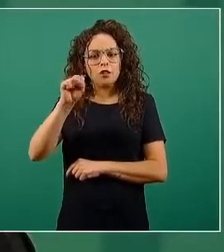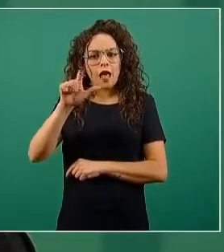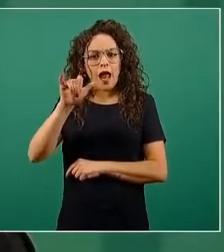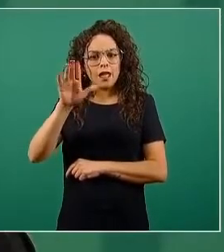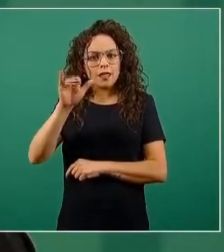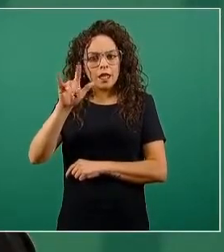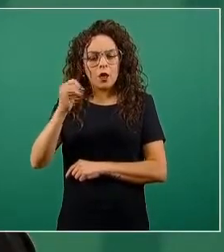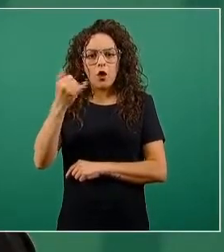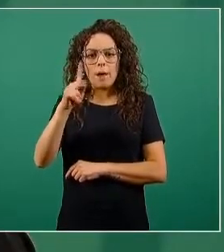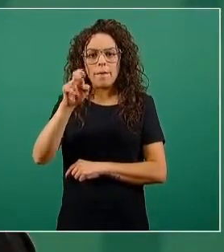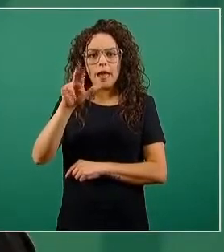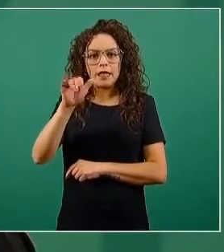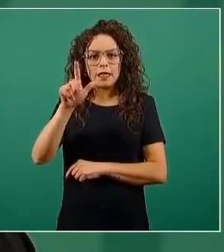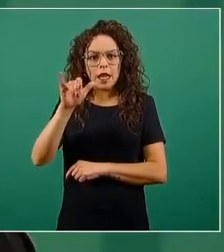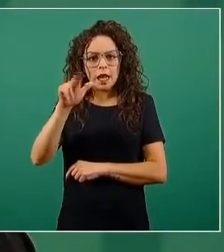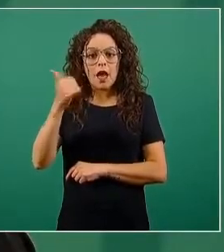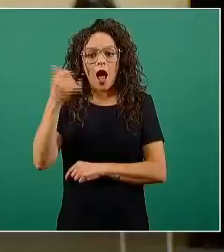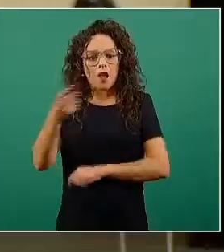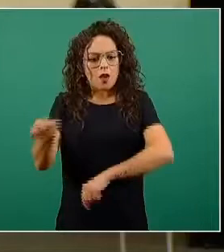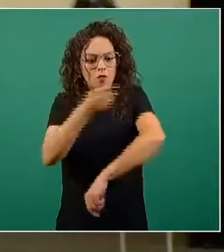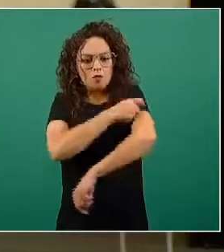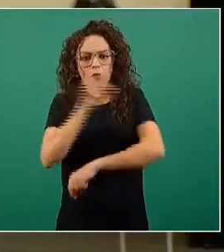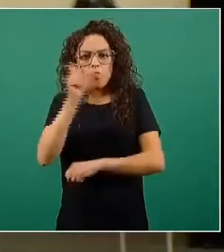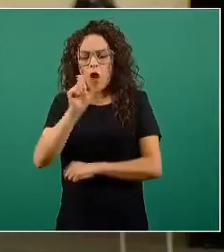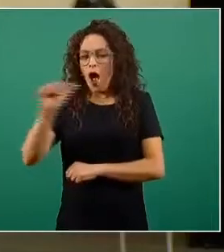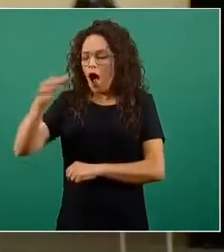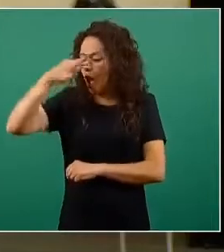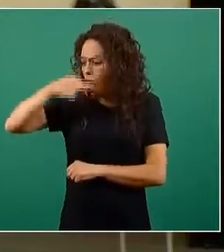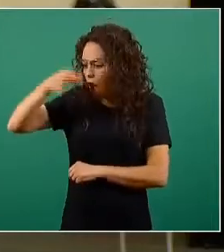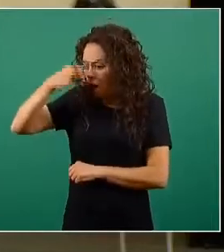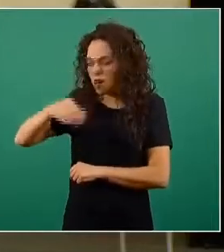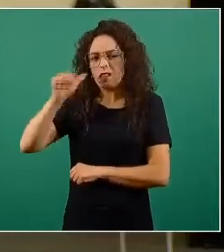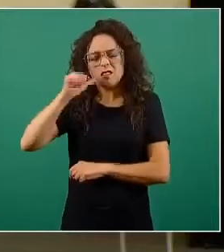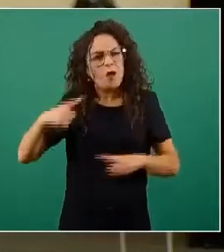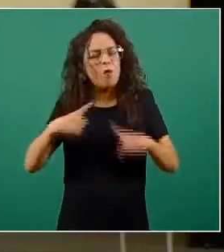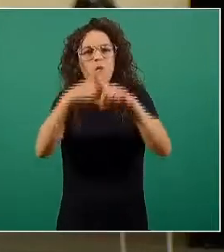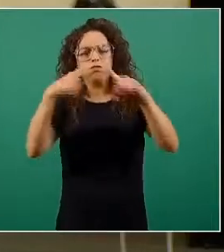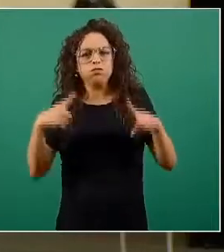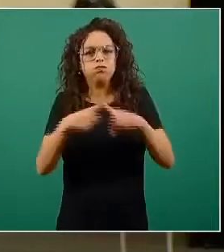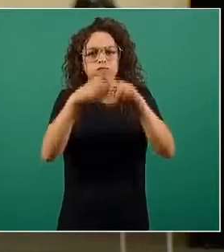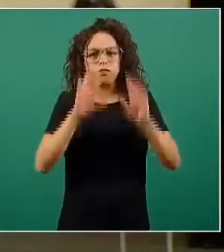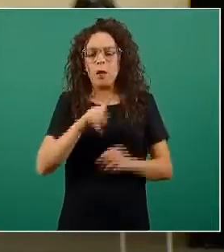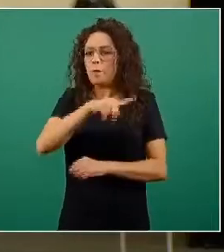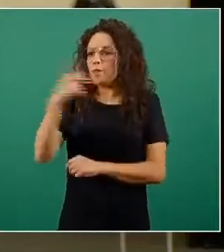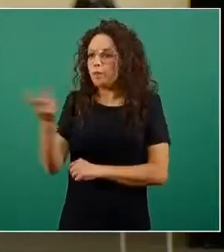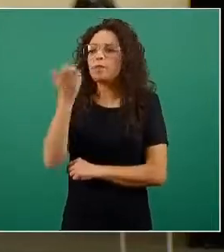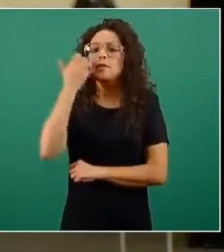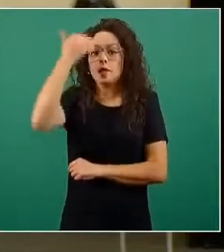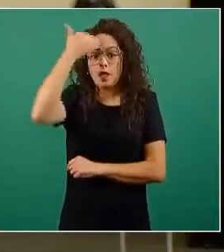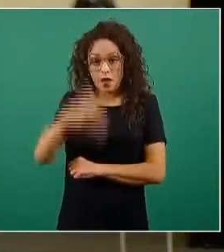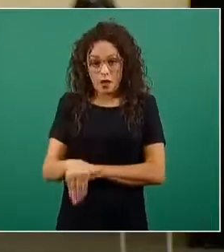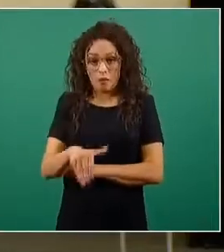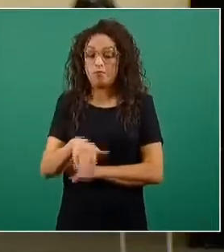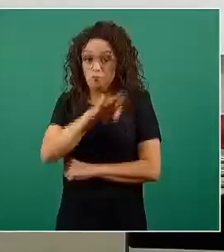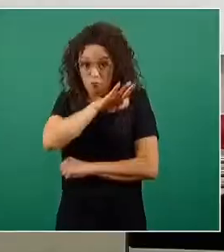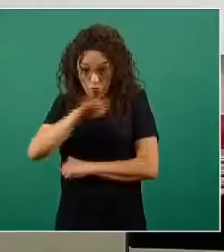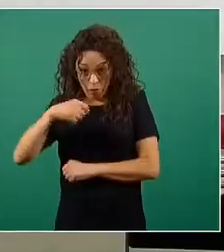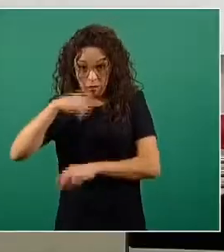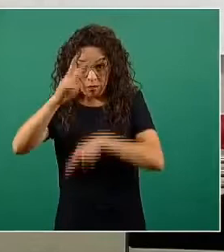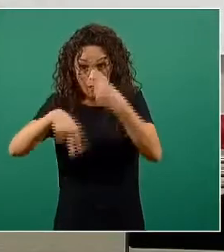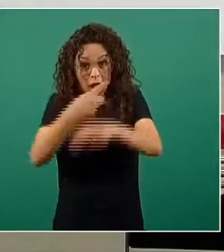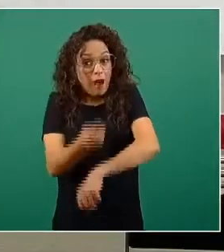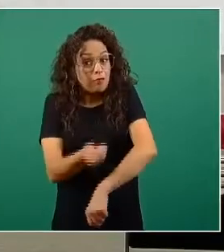tiene reacciones fuertes a la vacuna de influenza. Entonces, pregunta si es buena idea que se vacune. Ok, vamos a